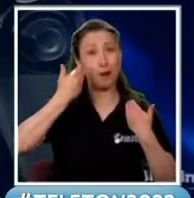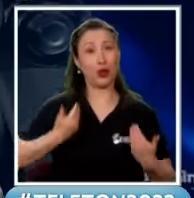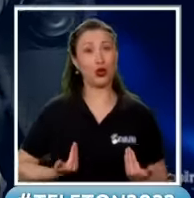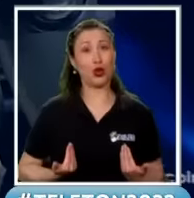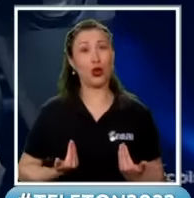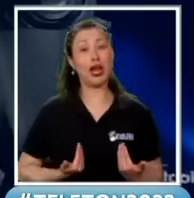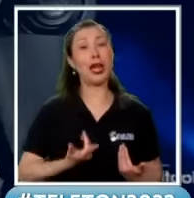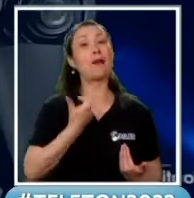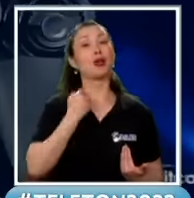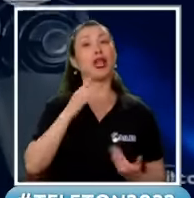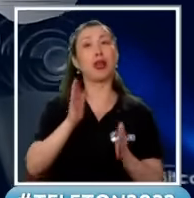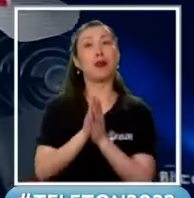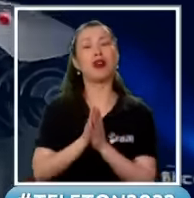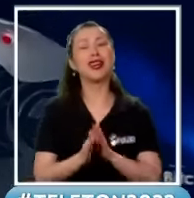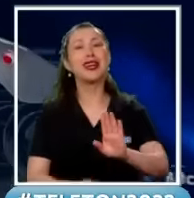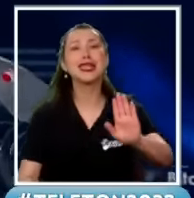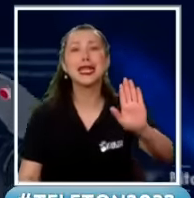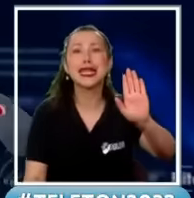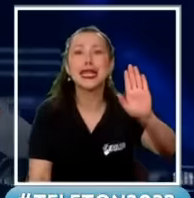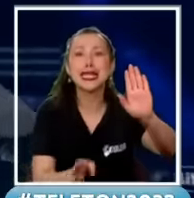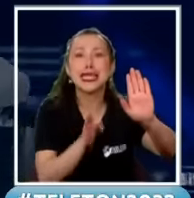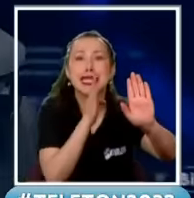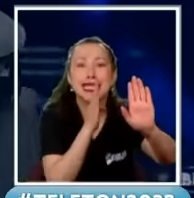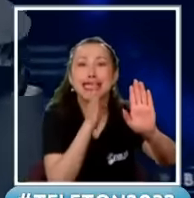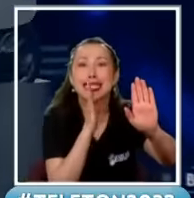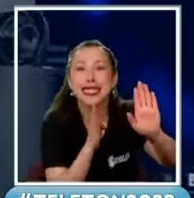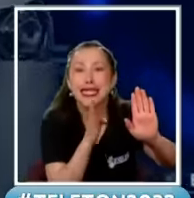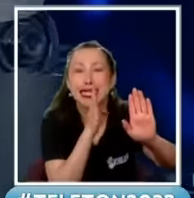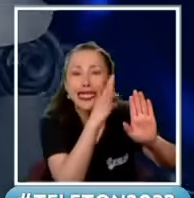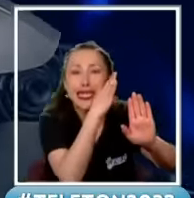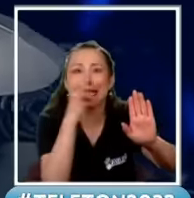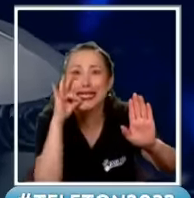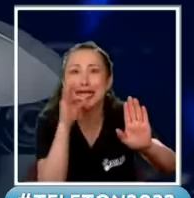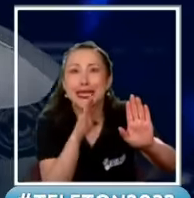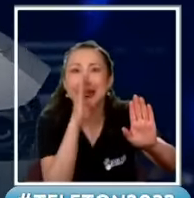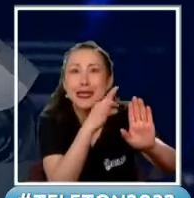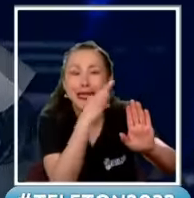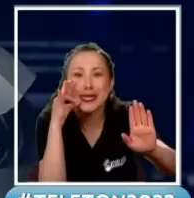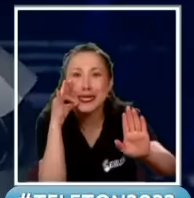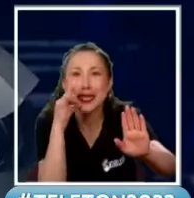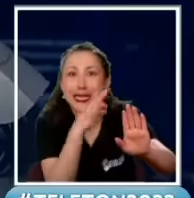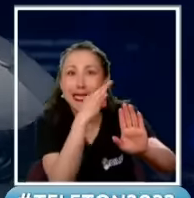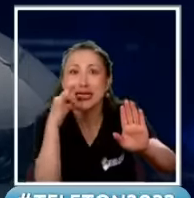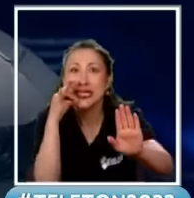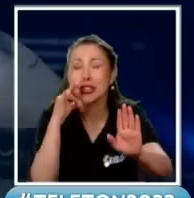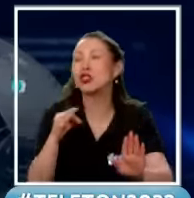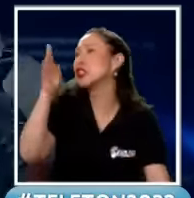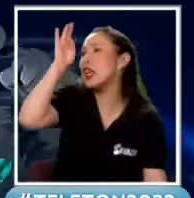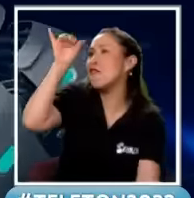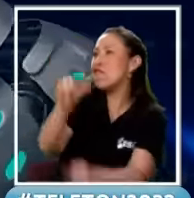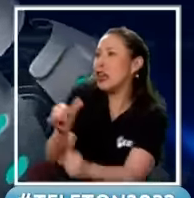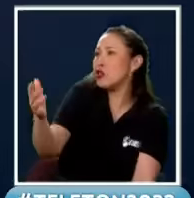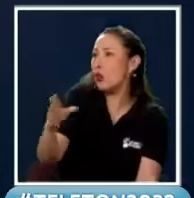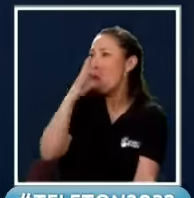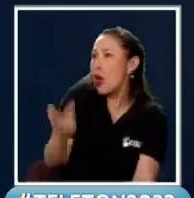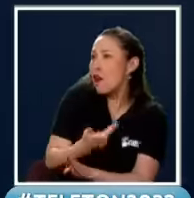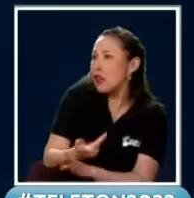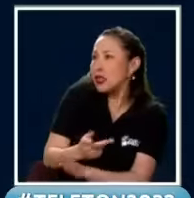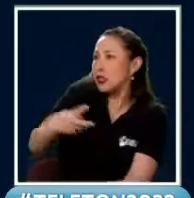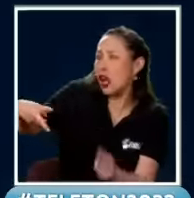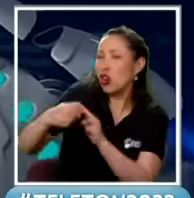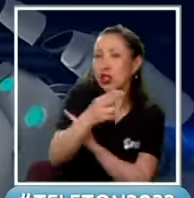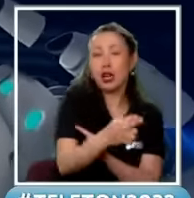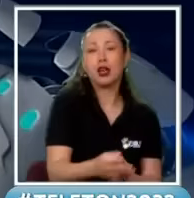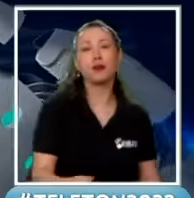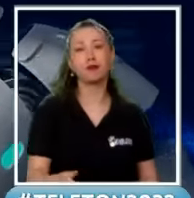gustaría que me respeten. ¡Ay, tenía que decirlo! ¡Ya no soy chanta! ¡Sí, chanta, weón! ¡Córtala, po, weón! ¿Qué